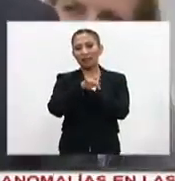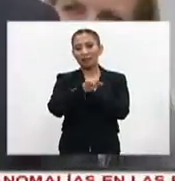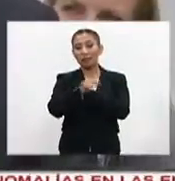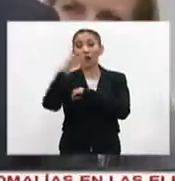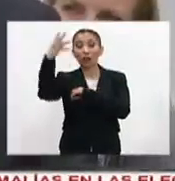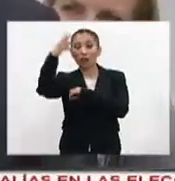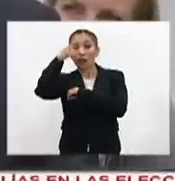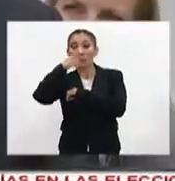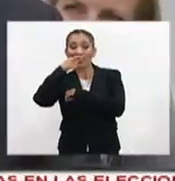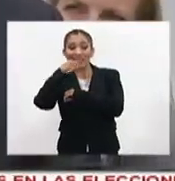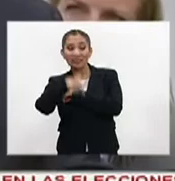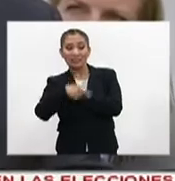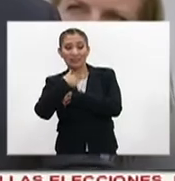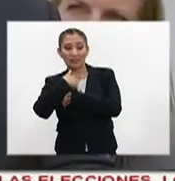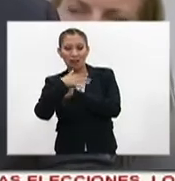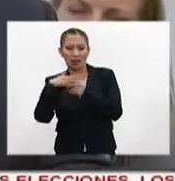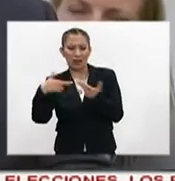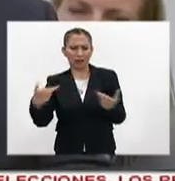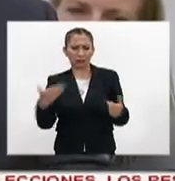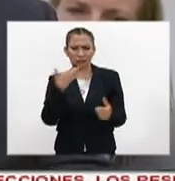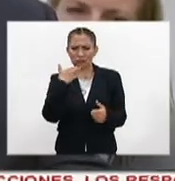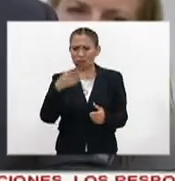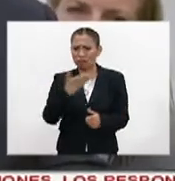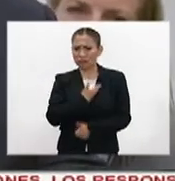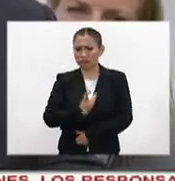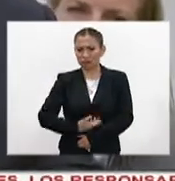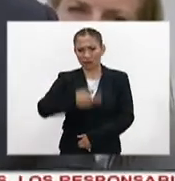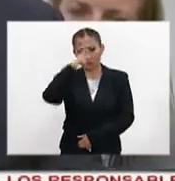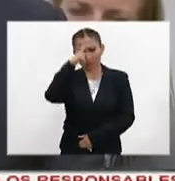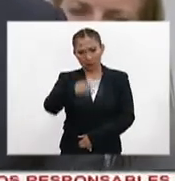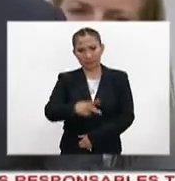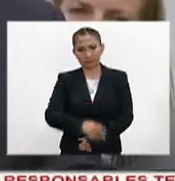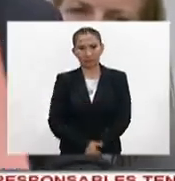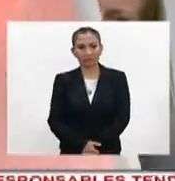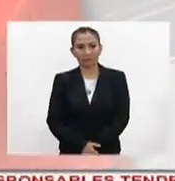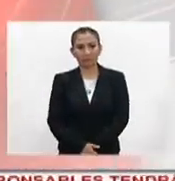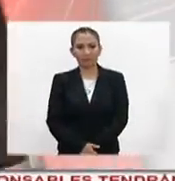Donald Trump asegura que tiene una gran relación con el mandatario mexicano.